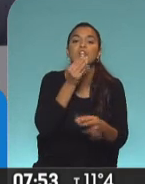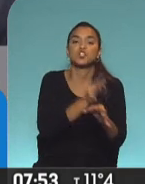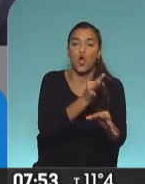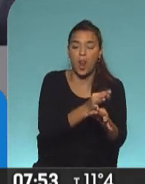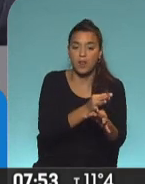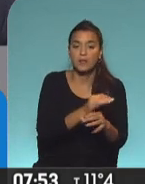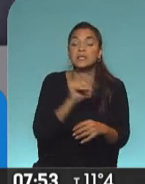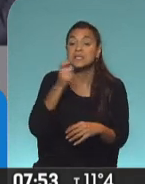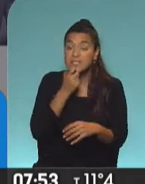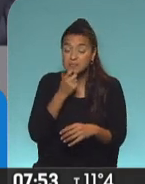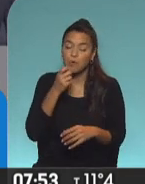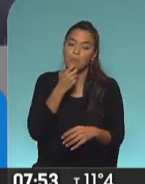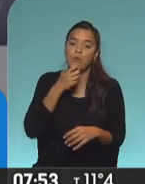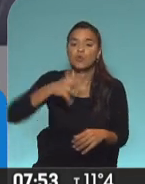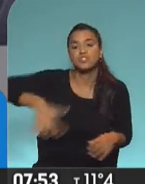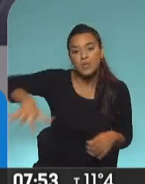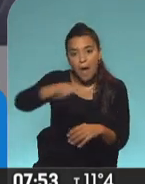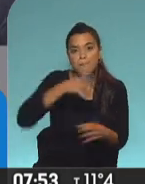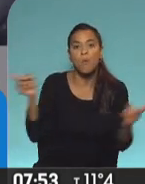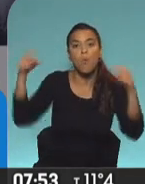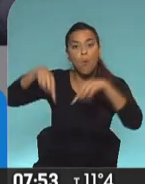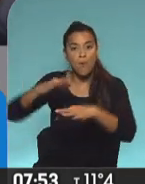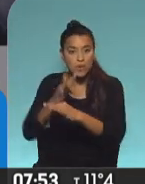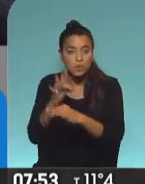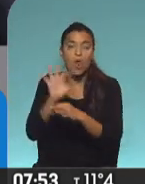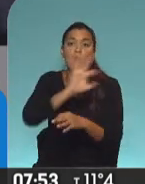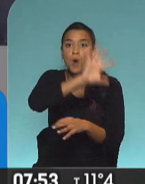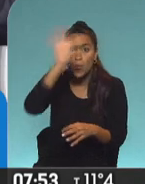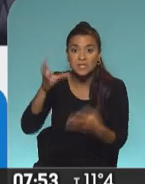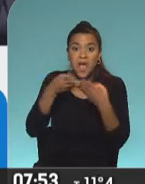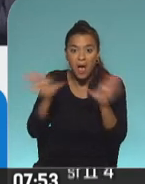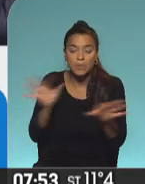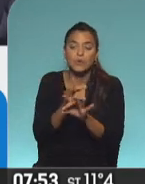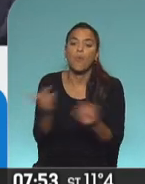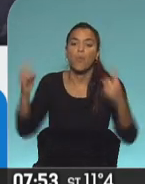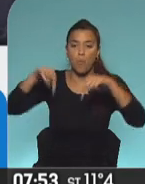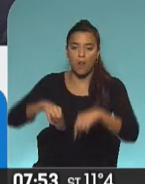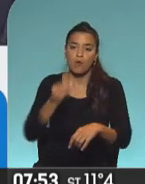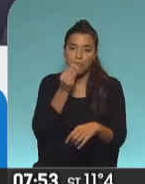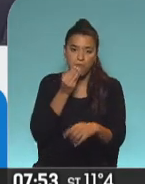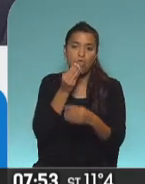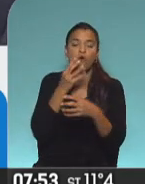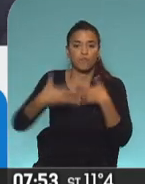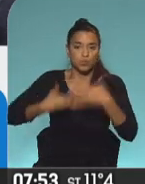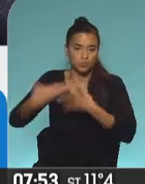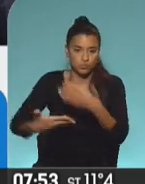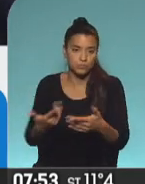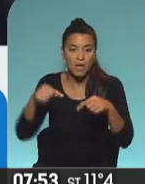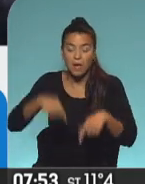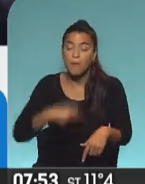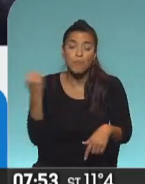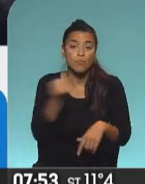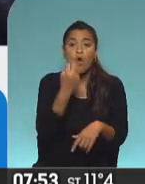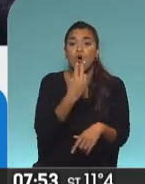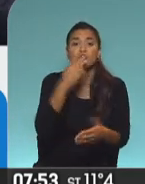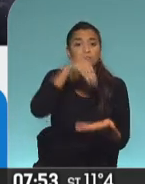volvió la escuela, en las zonas rurales, en algunas provincias que ha habido apertura, ya vuelve a funcionar el comedor. Acá la clave es, hay 11